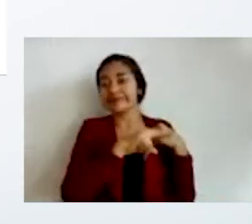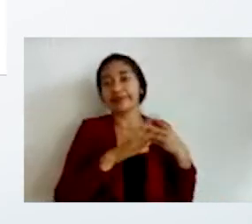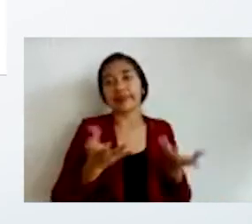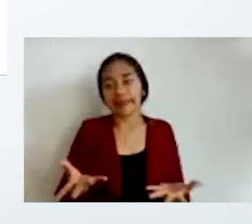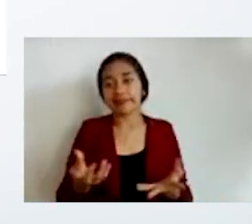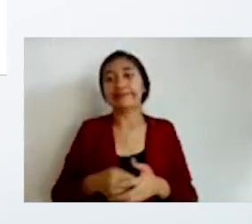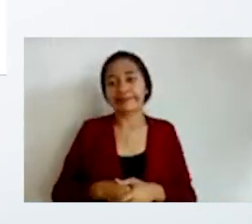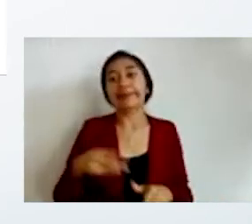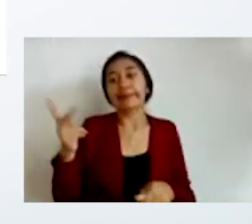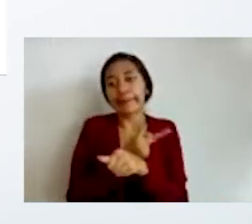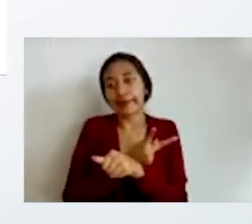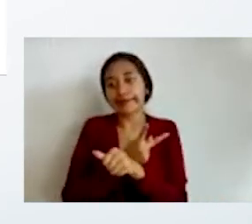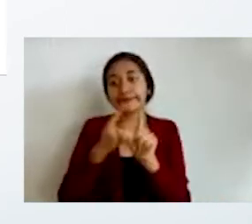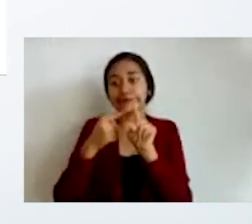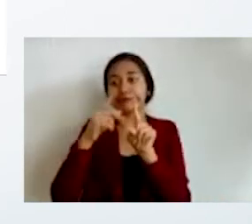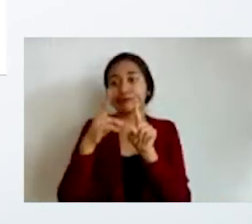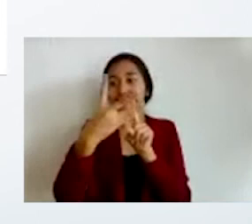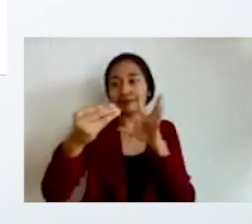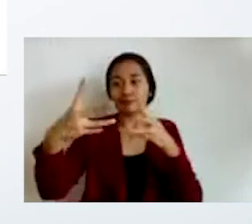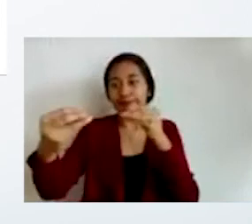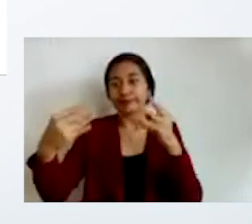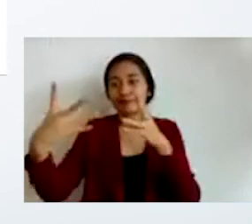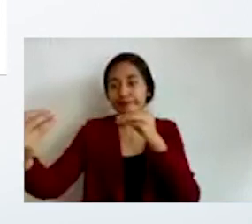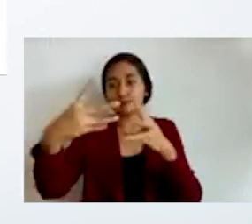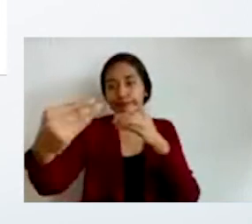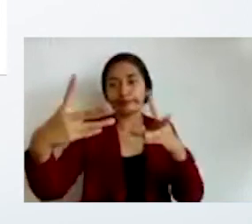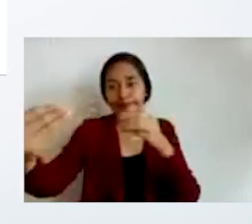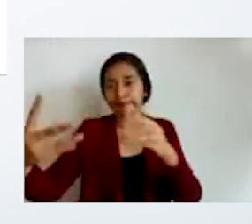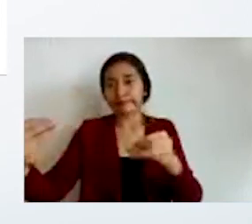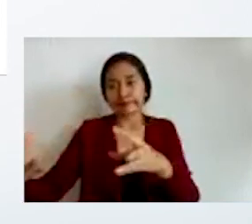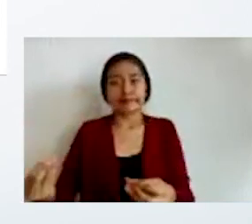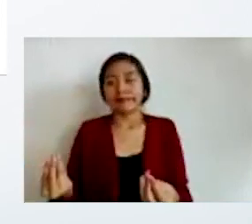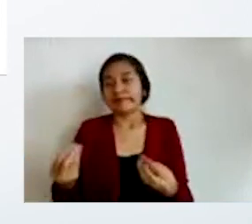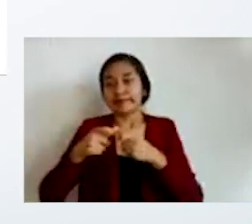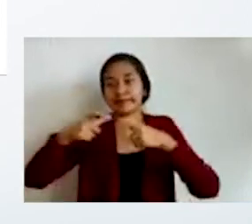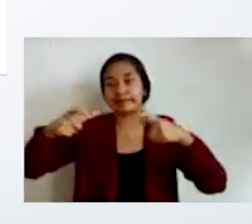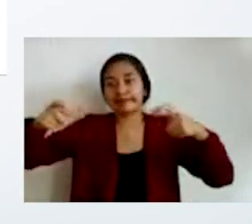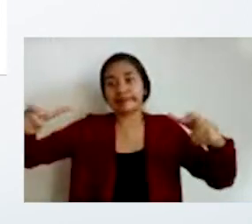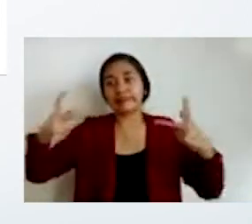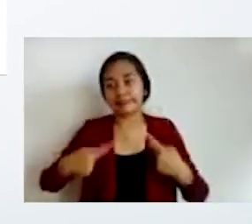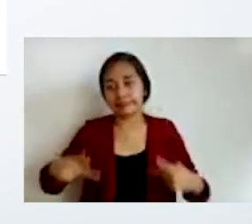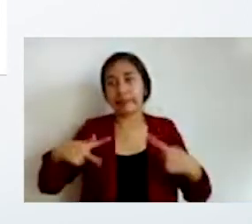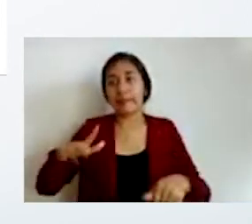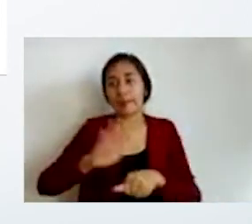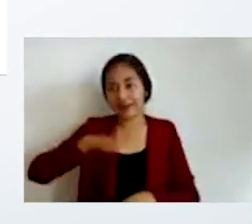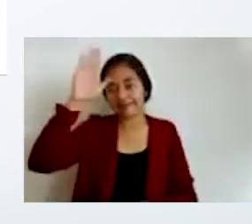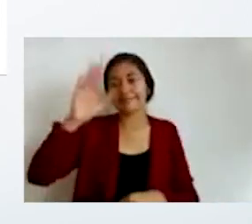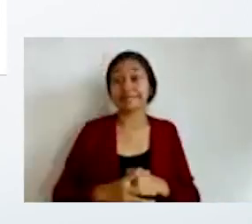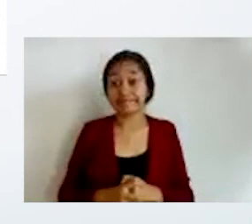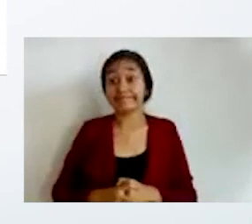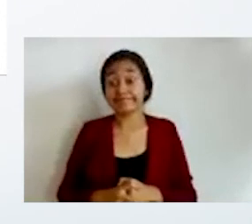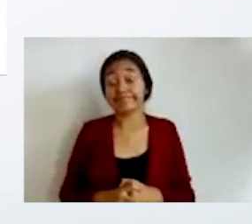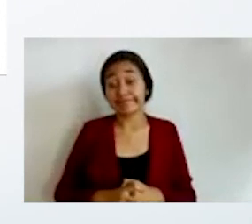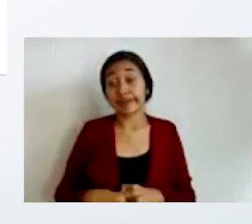aquí, transmisión no restringida de la enfermedad. Y pues bueno, hasta aquí